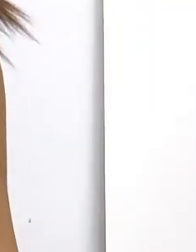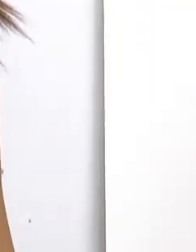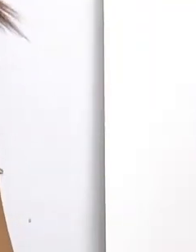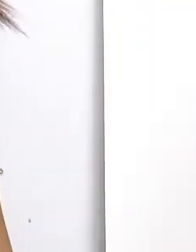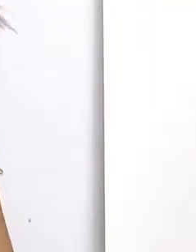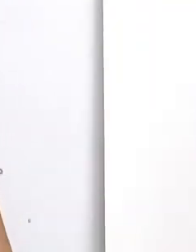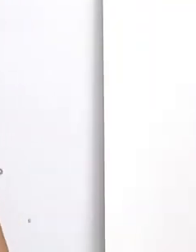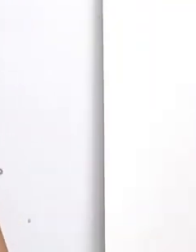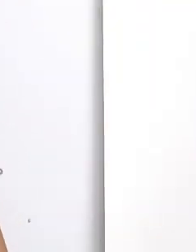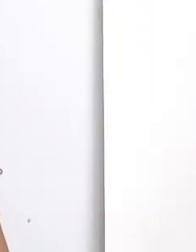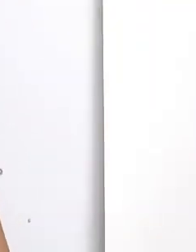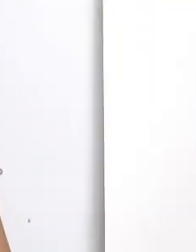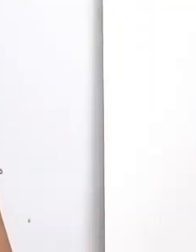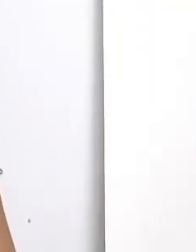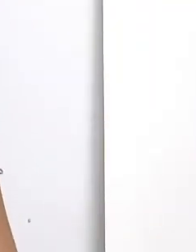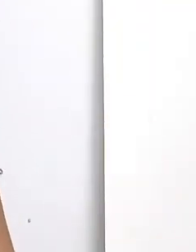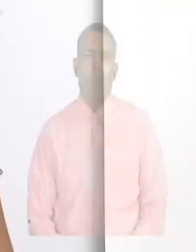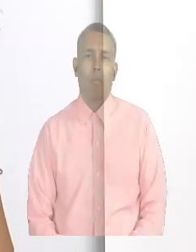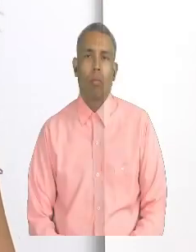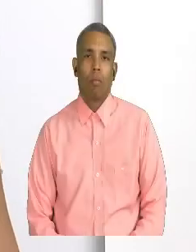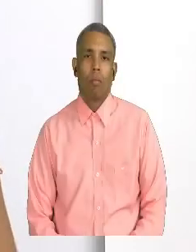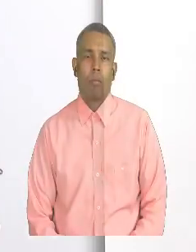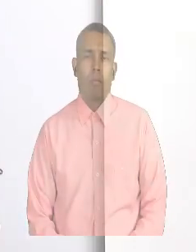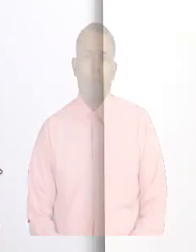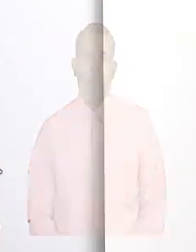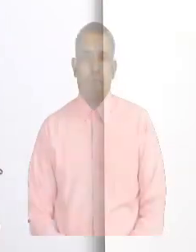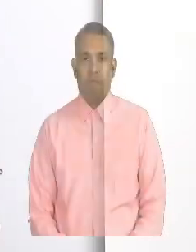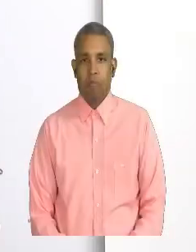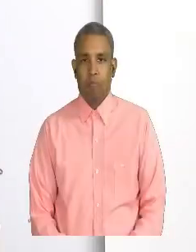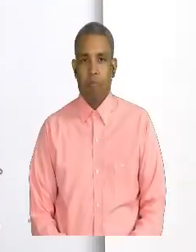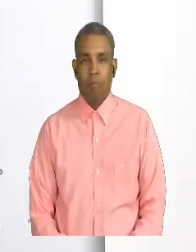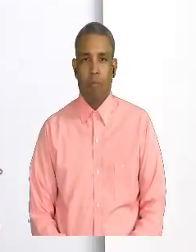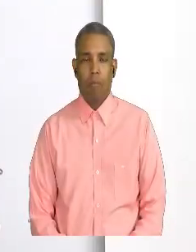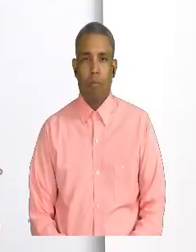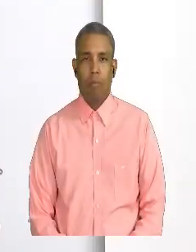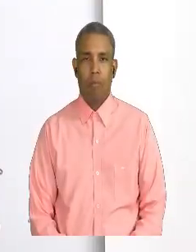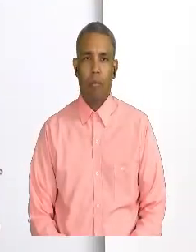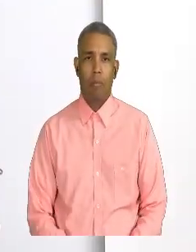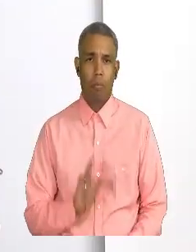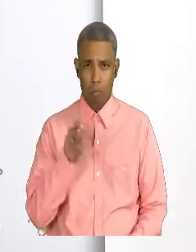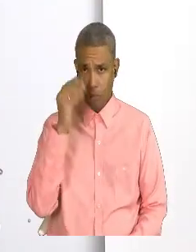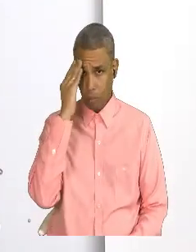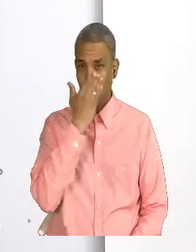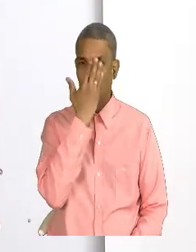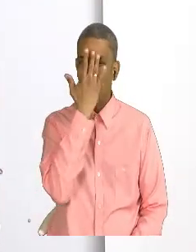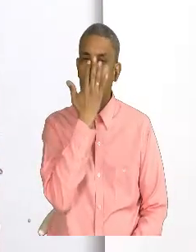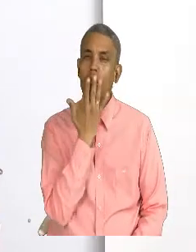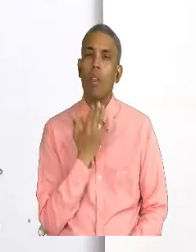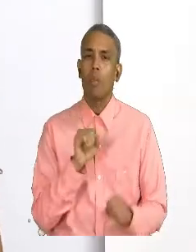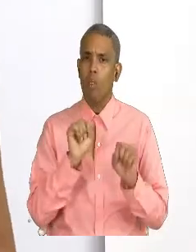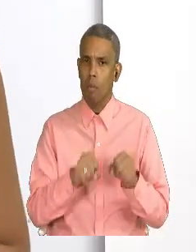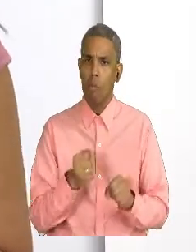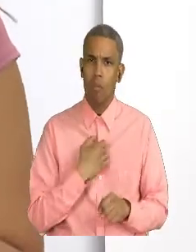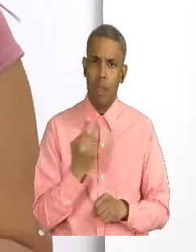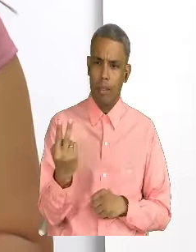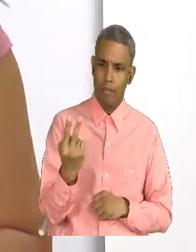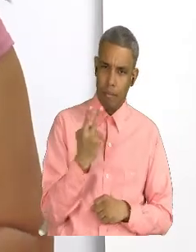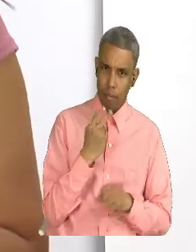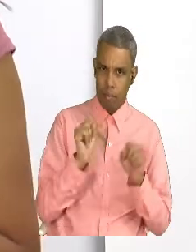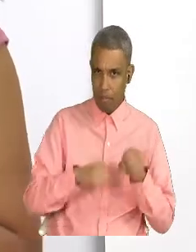Continuamos en A Pedir de Boca, caramba, y ya saben ustedes, queridos televidentes, que a través de nuestra fanpage de Facebook también nos pueden ubicar A Pedir de Boca y dejar